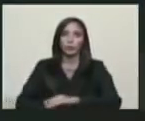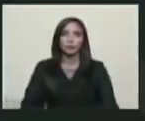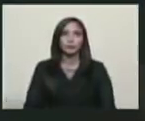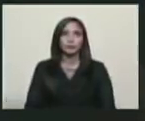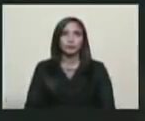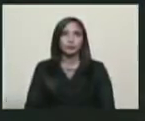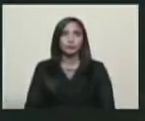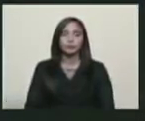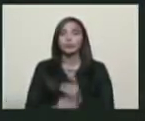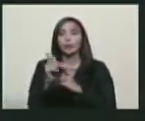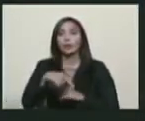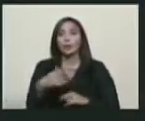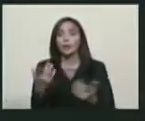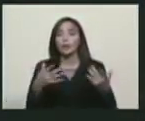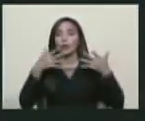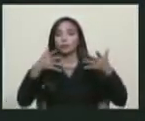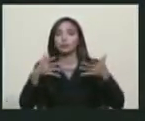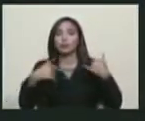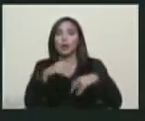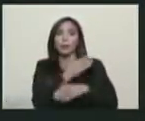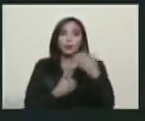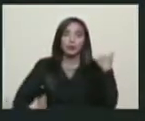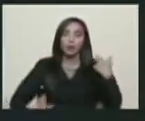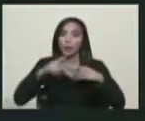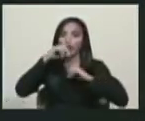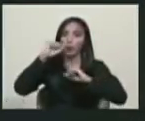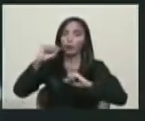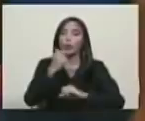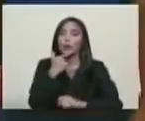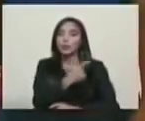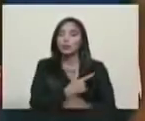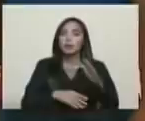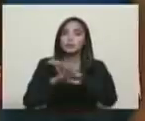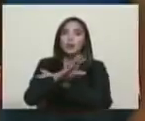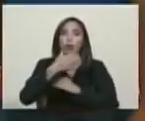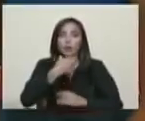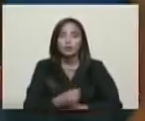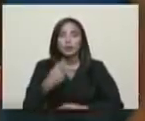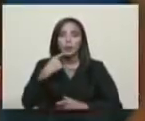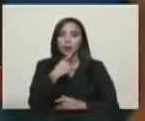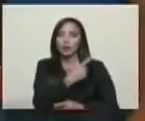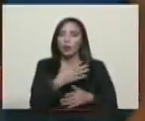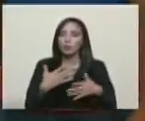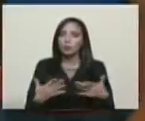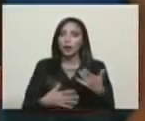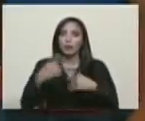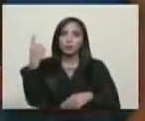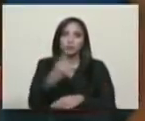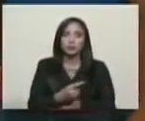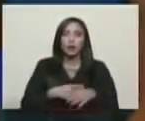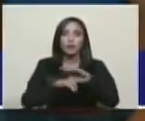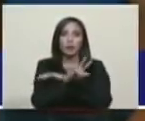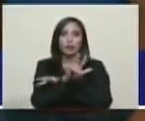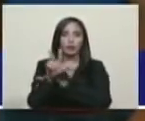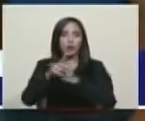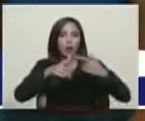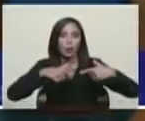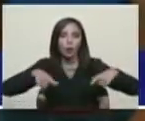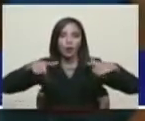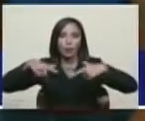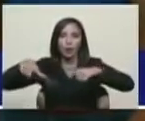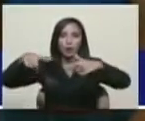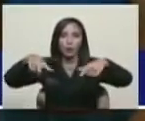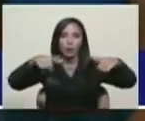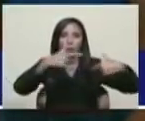usted, presidente Nicolás Maduro, de hacerlo el 5 de diciembre, donde decretó las 23 áreas para la pequeña